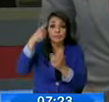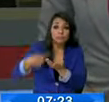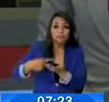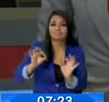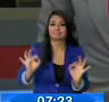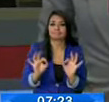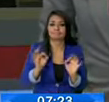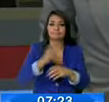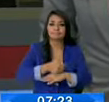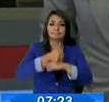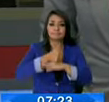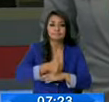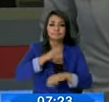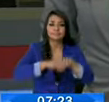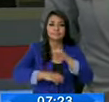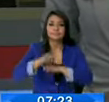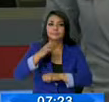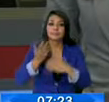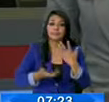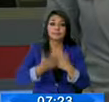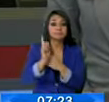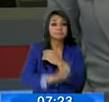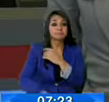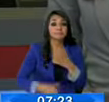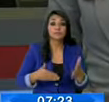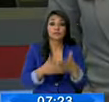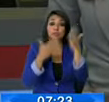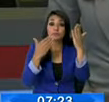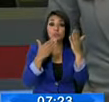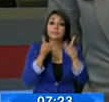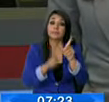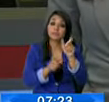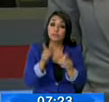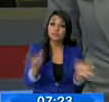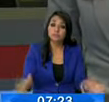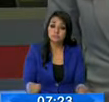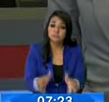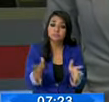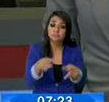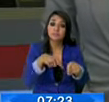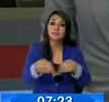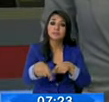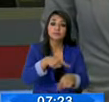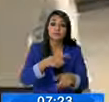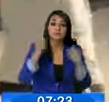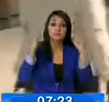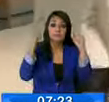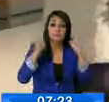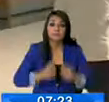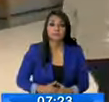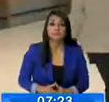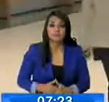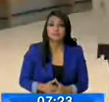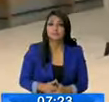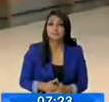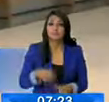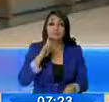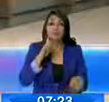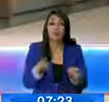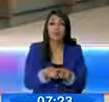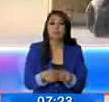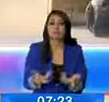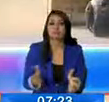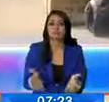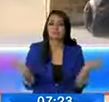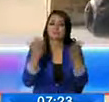las autoridades evalúan posibles sanciones contra los impulsadores de la paralización. Sin acuerdos concretos, terminó la